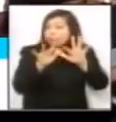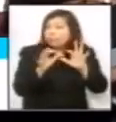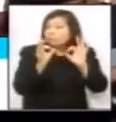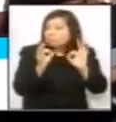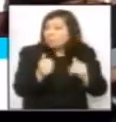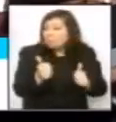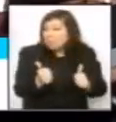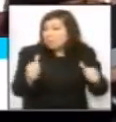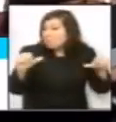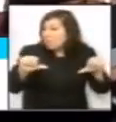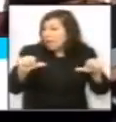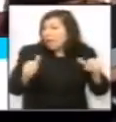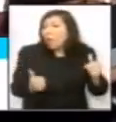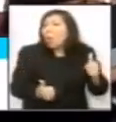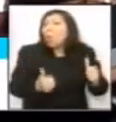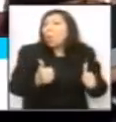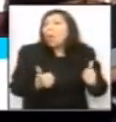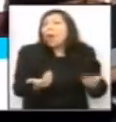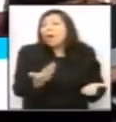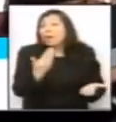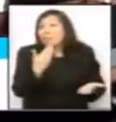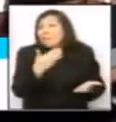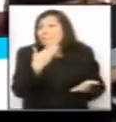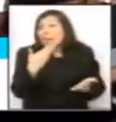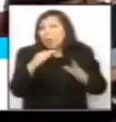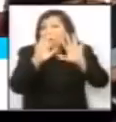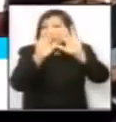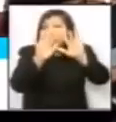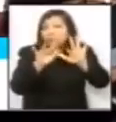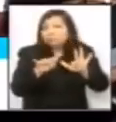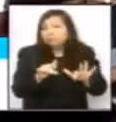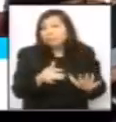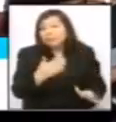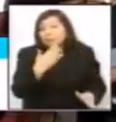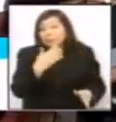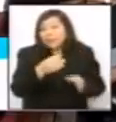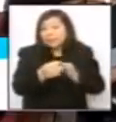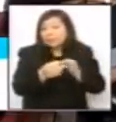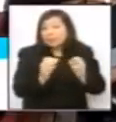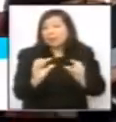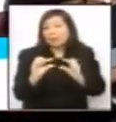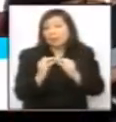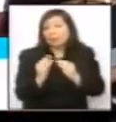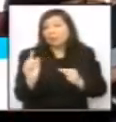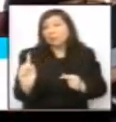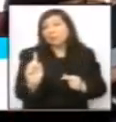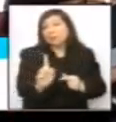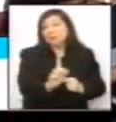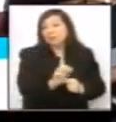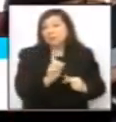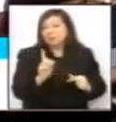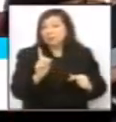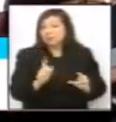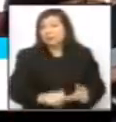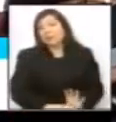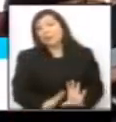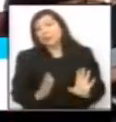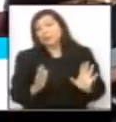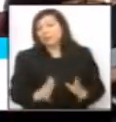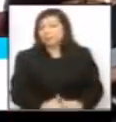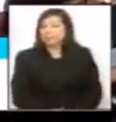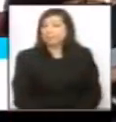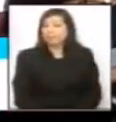el gatito. Sí, no, le he dicho hoy día, la presa. Aló. Aló. Habla. Me